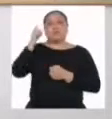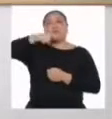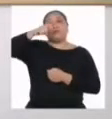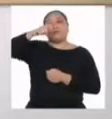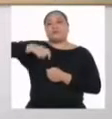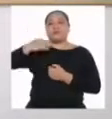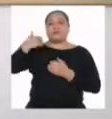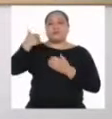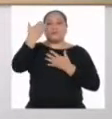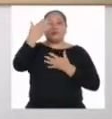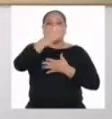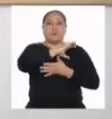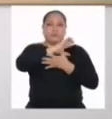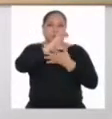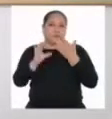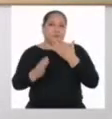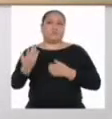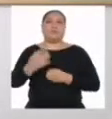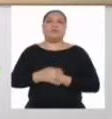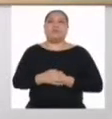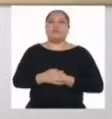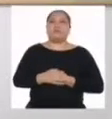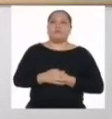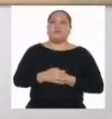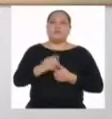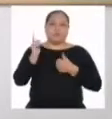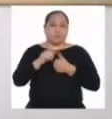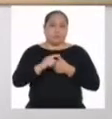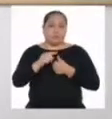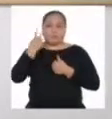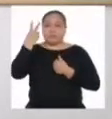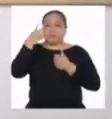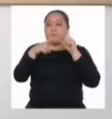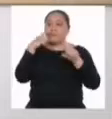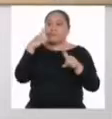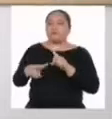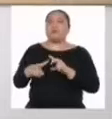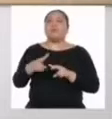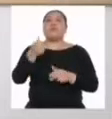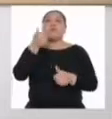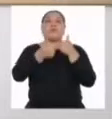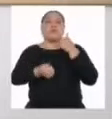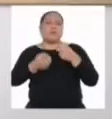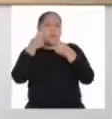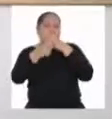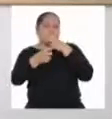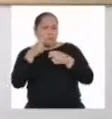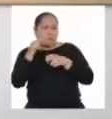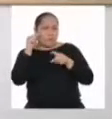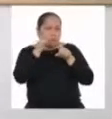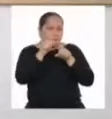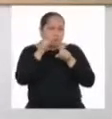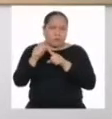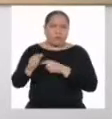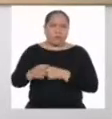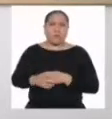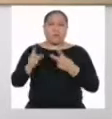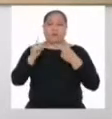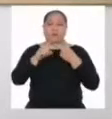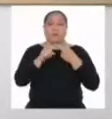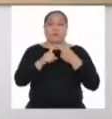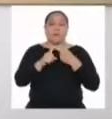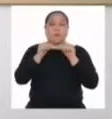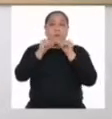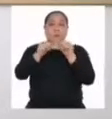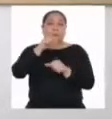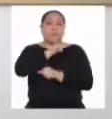debería tener las siguientes características. Identificar los puntos de controversia.